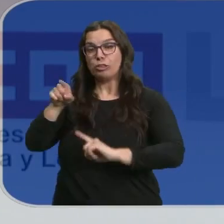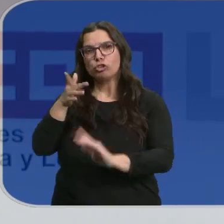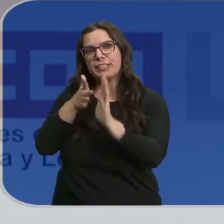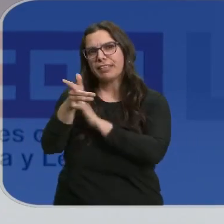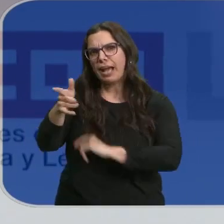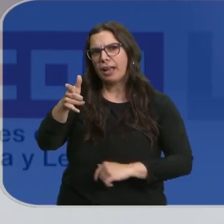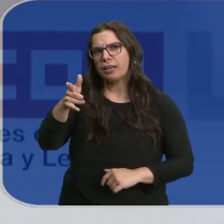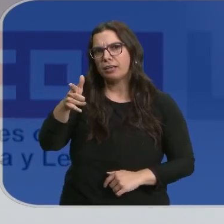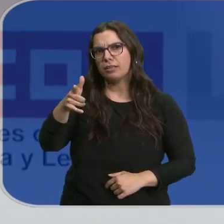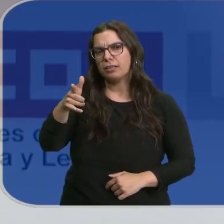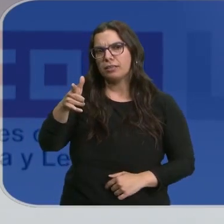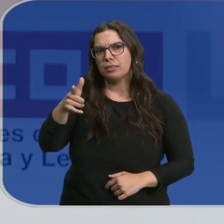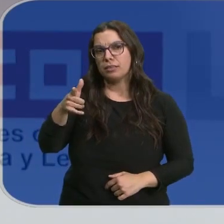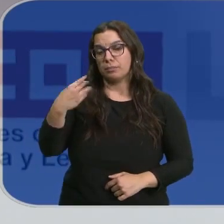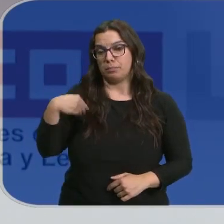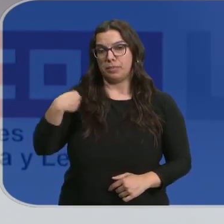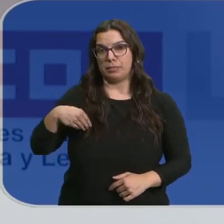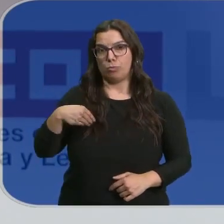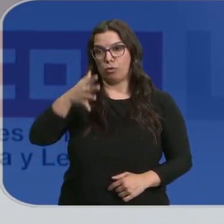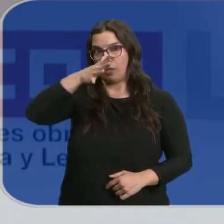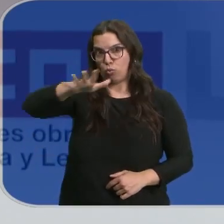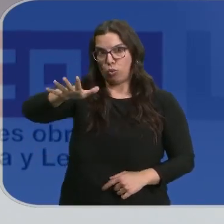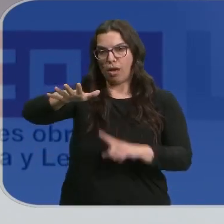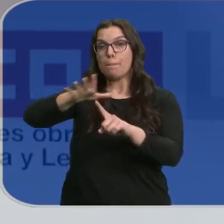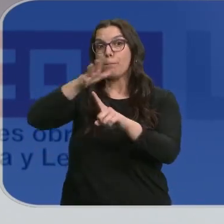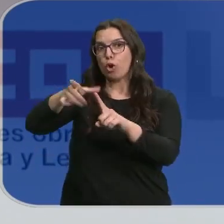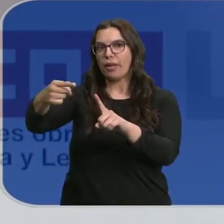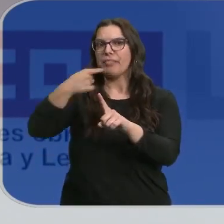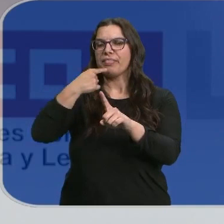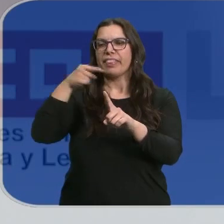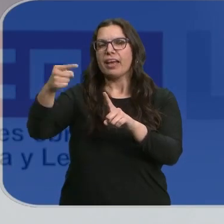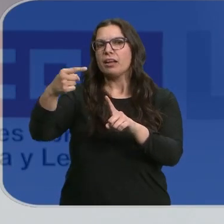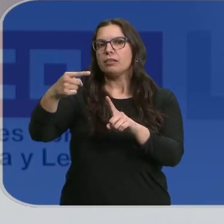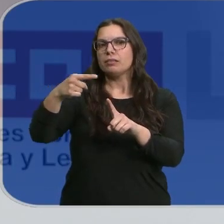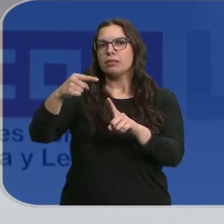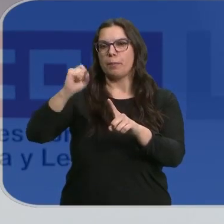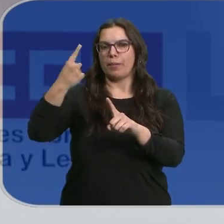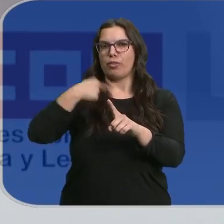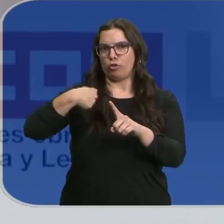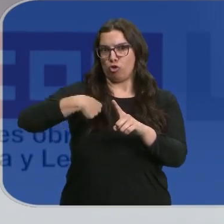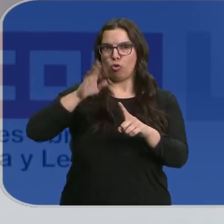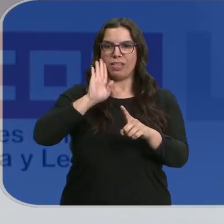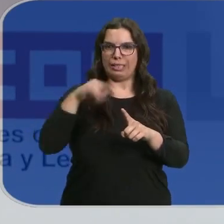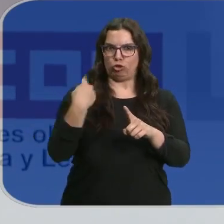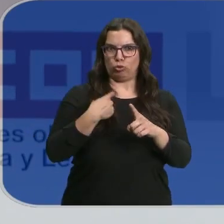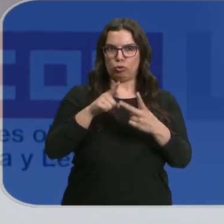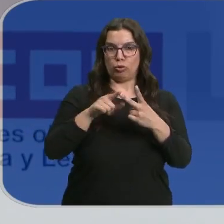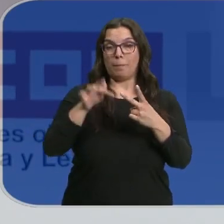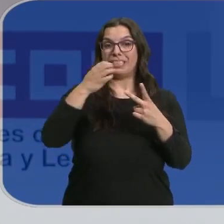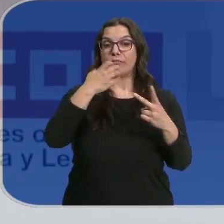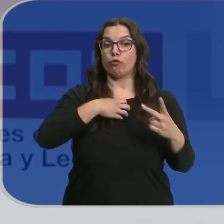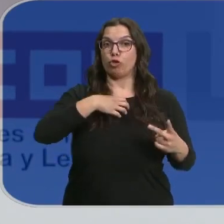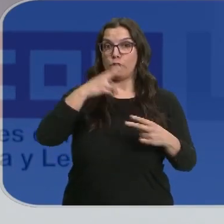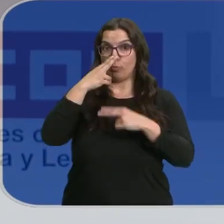acusación que sobre la columna vertebral de nuestra demanda, nuestra querella, esa es una acusación, primero, infundada, y segundo, si un